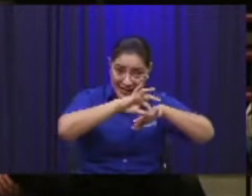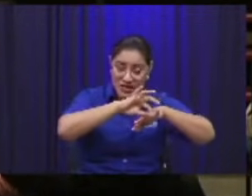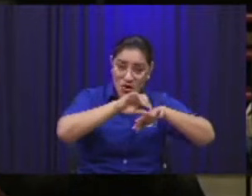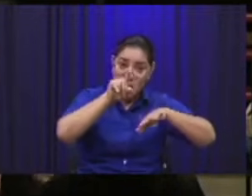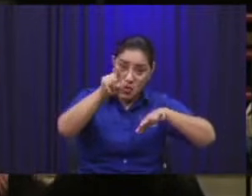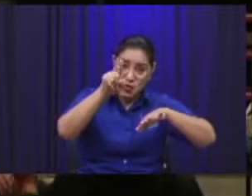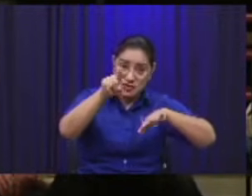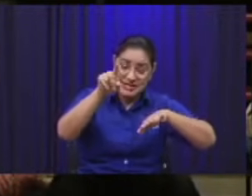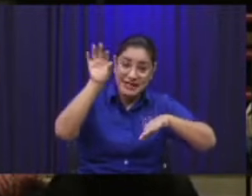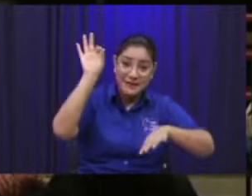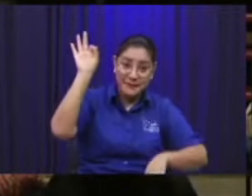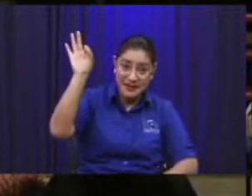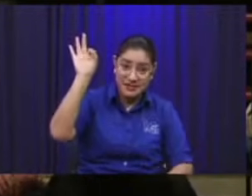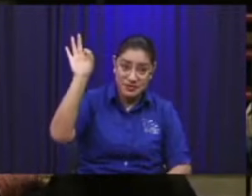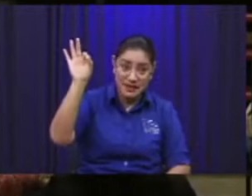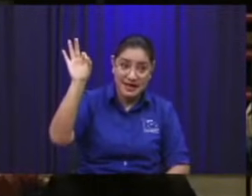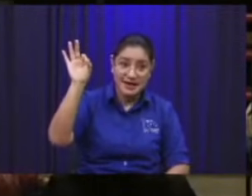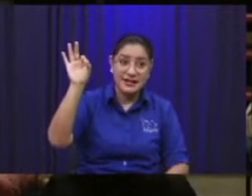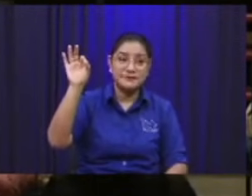pastoral